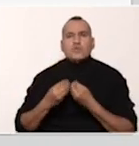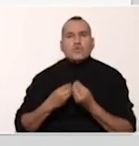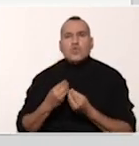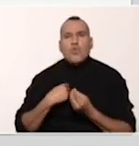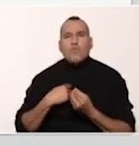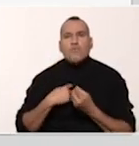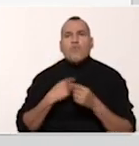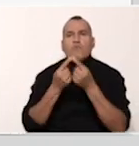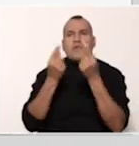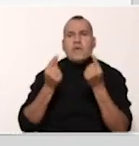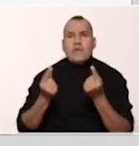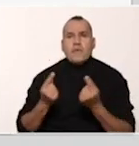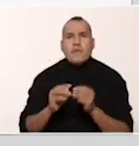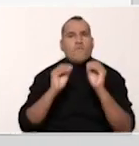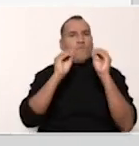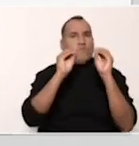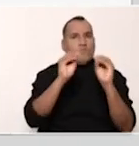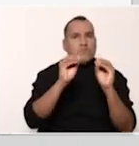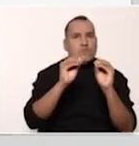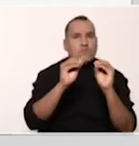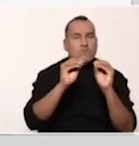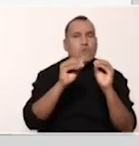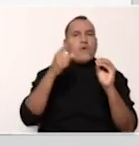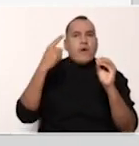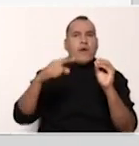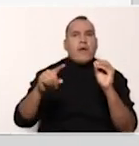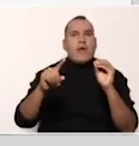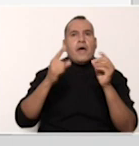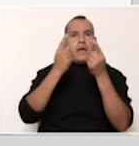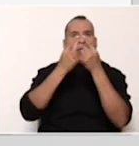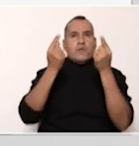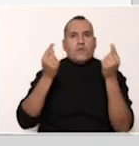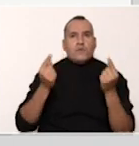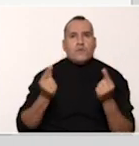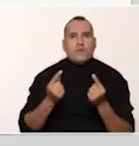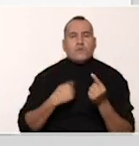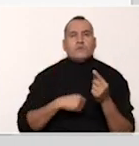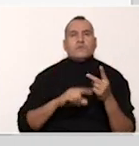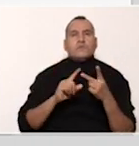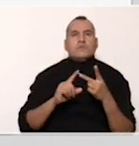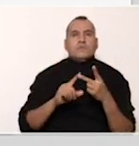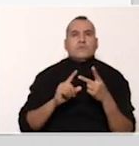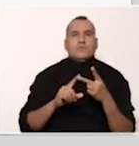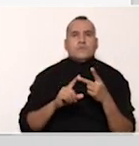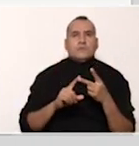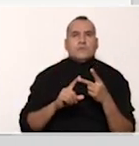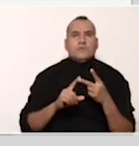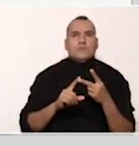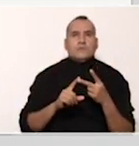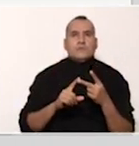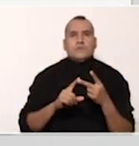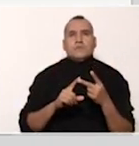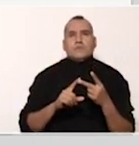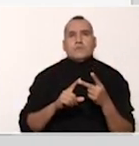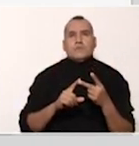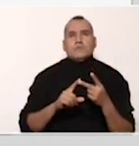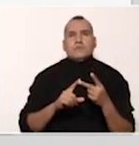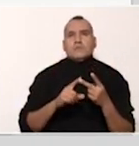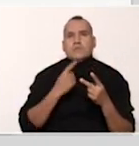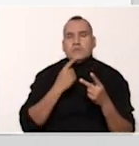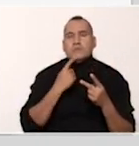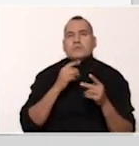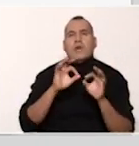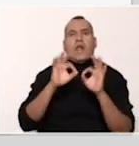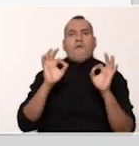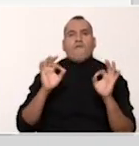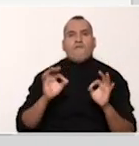yo colocar la fuente de la dirección donde tengo mi imagen, aparece la imagen. Luego existe algo que se denomina el estilo.